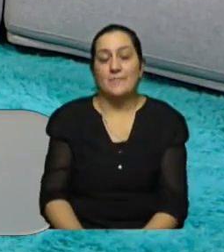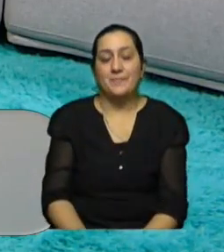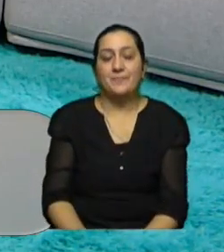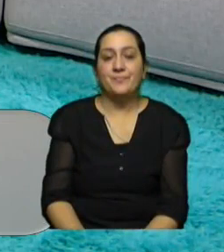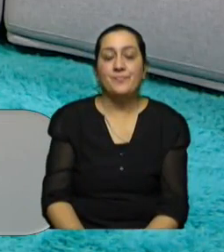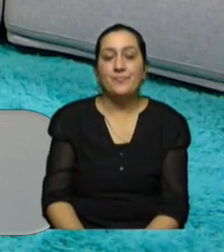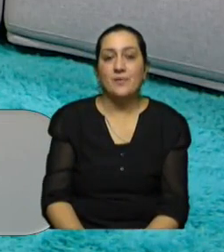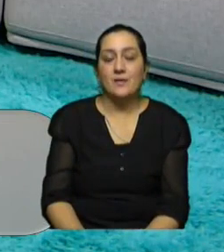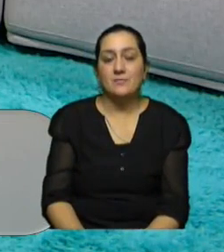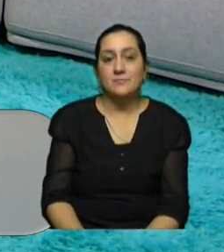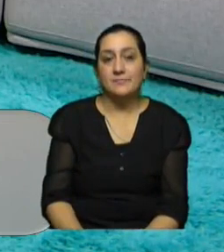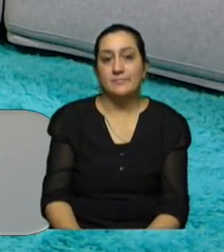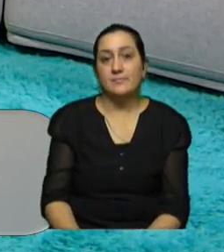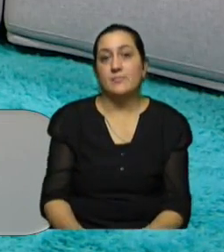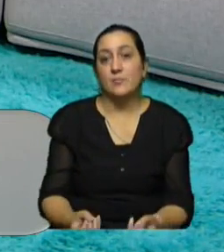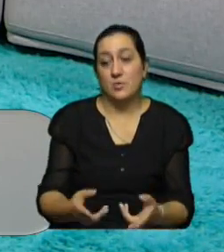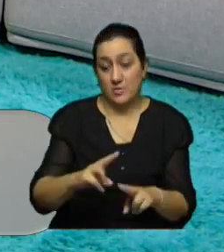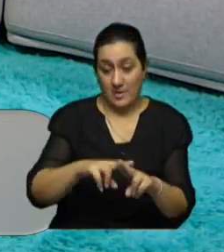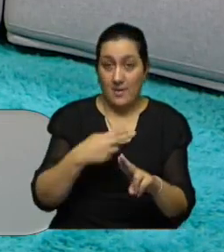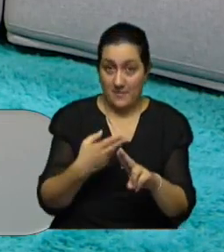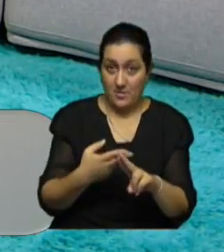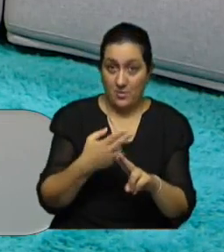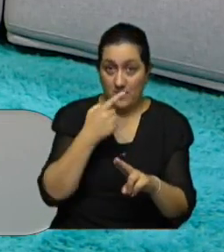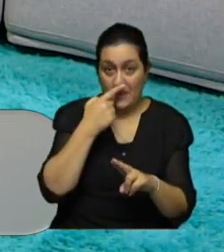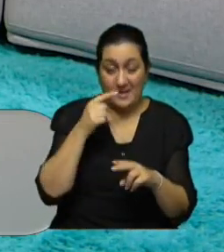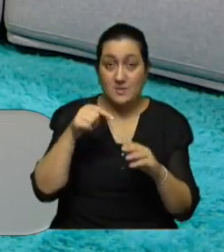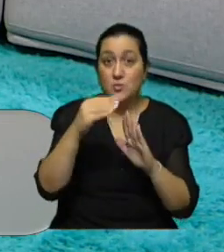bienestar, porque bueno, de vuelta, estamos hablando